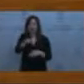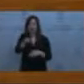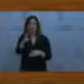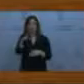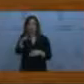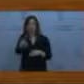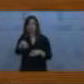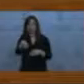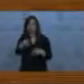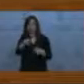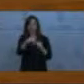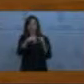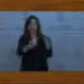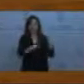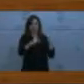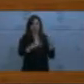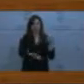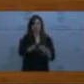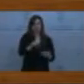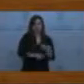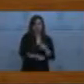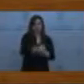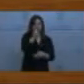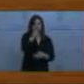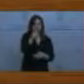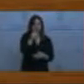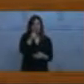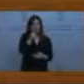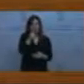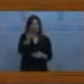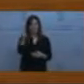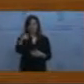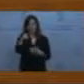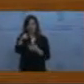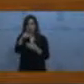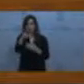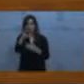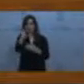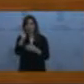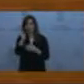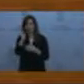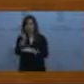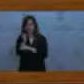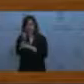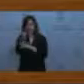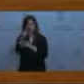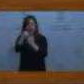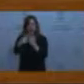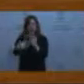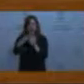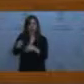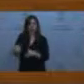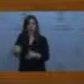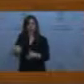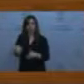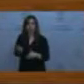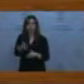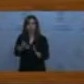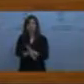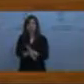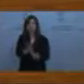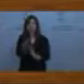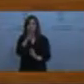niños que nacen en Oviedo. Son los últimos en la lista a la hora de elegir un instituto. Eso, por ejemplo, es una situación surrealista. ¿Quieren hablar de